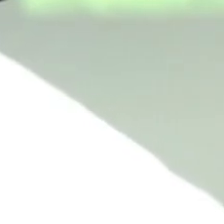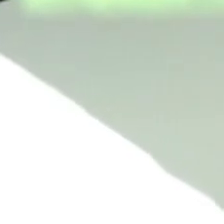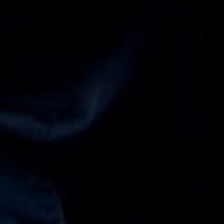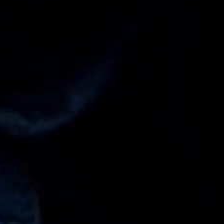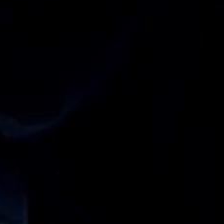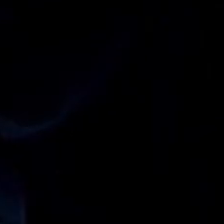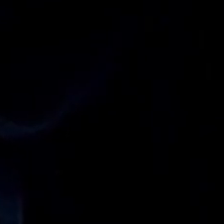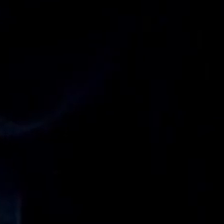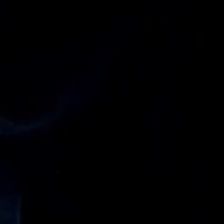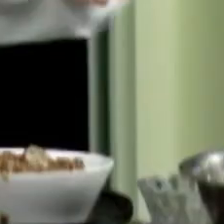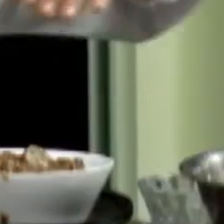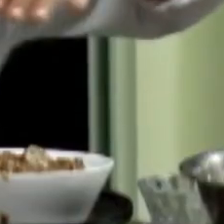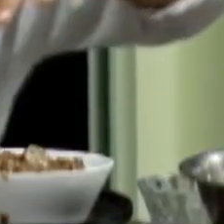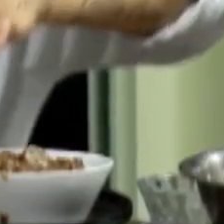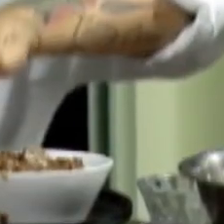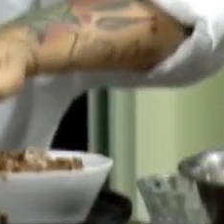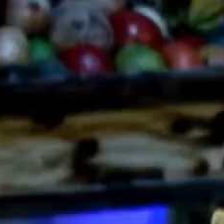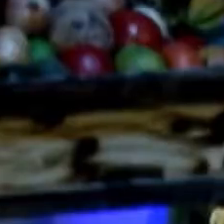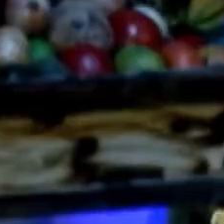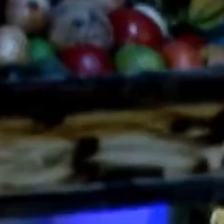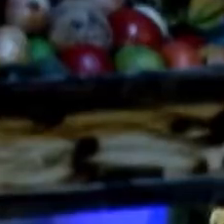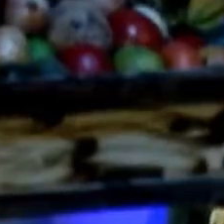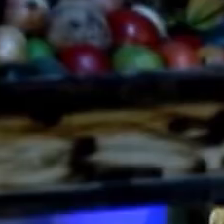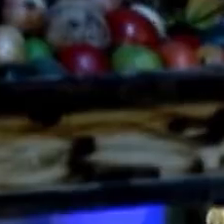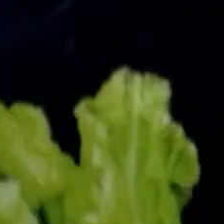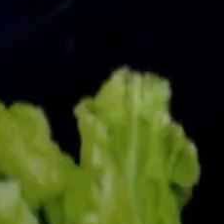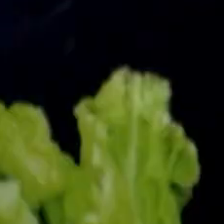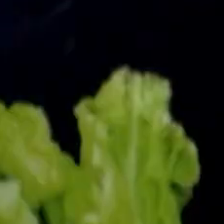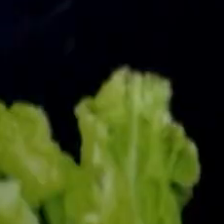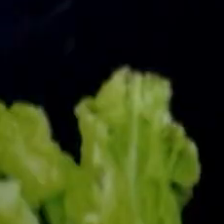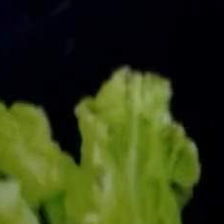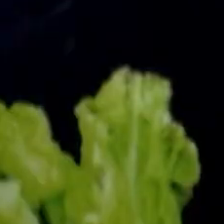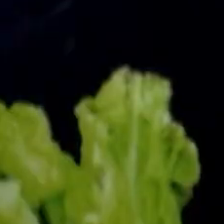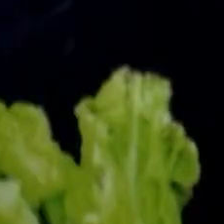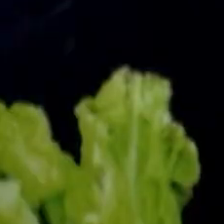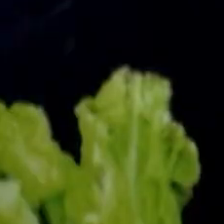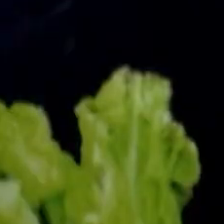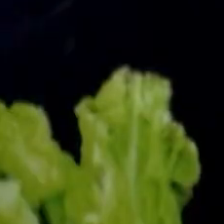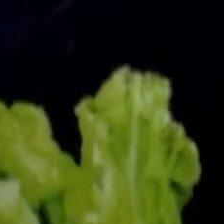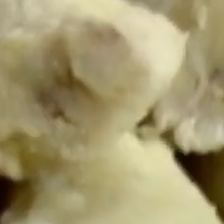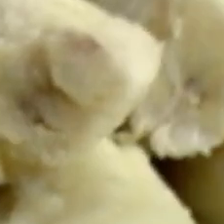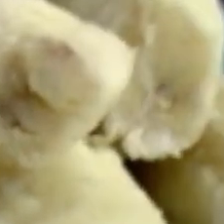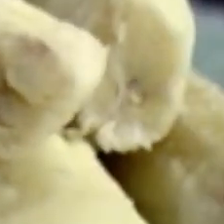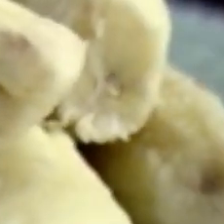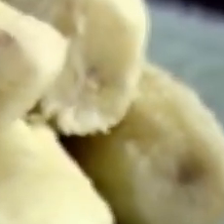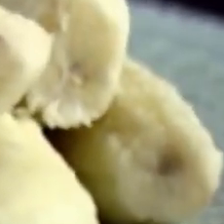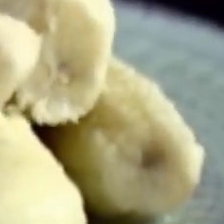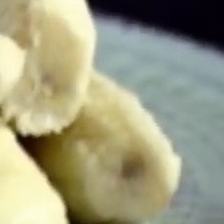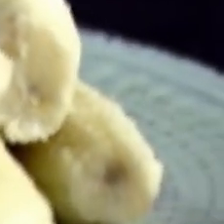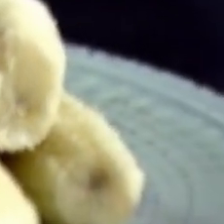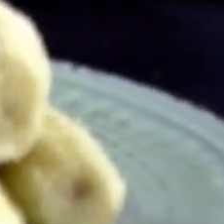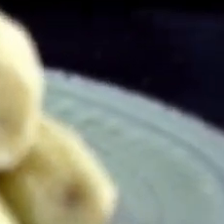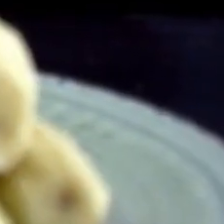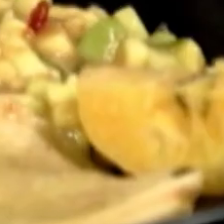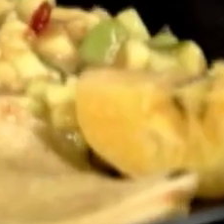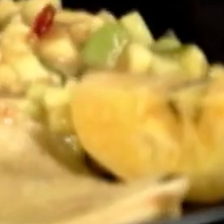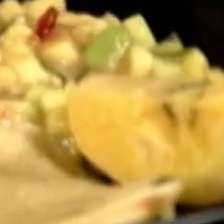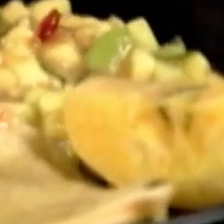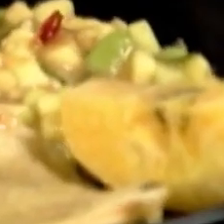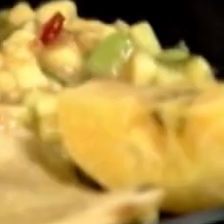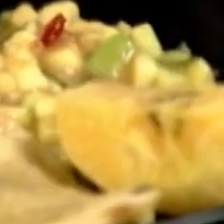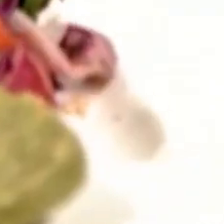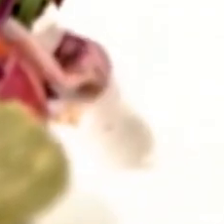cocineros se despiden el día de hoy con todo el sabor y por supuesto pues esa alegría de los guanacastecos. Para el día de hoy